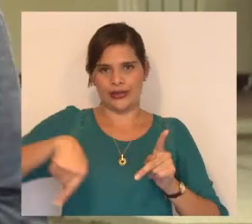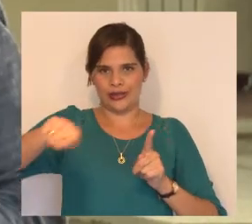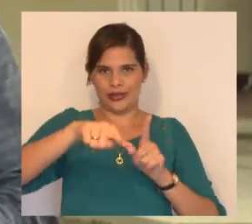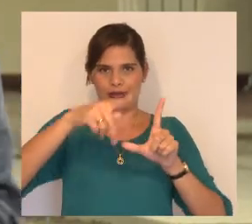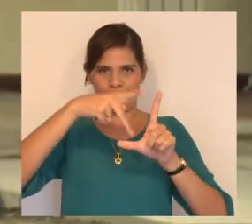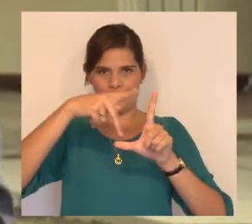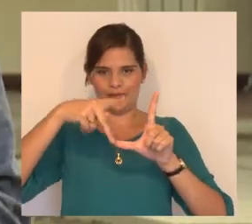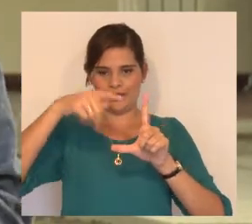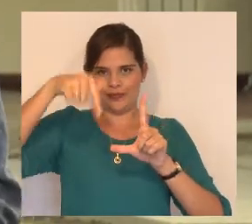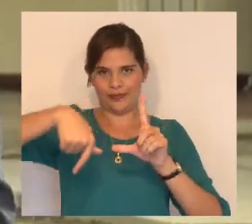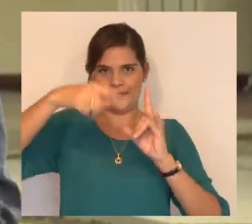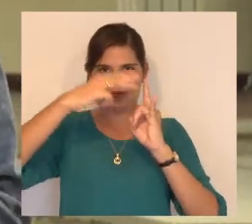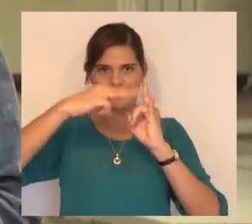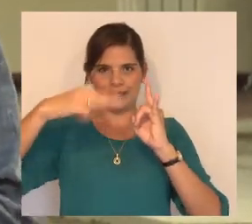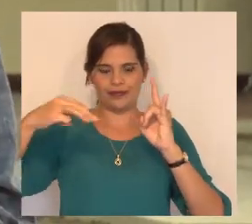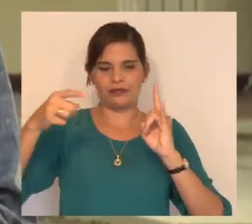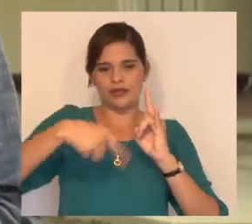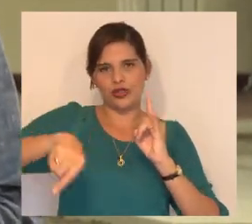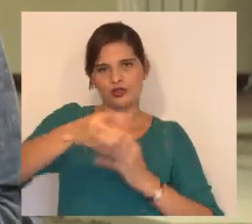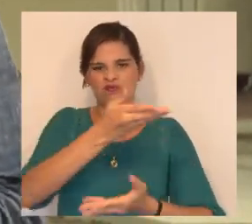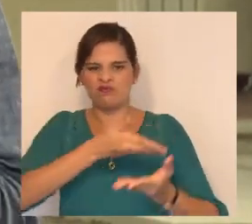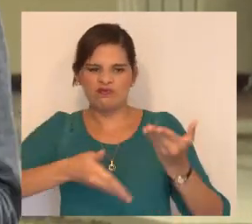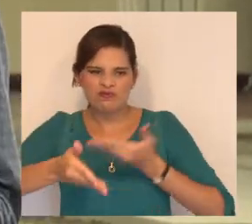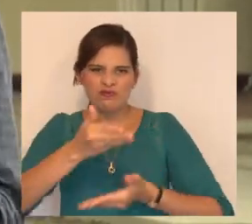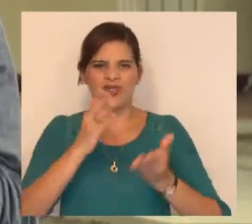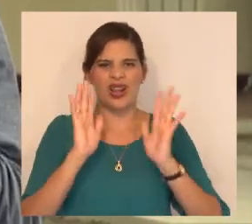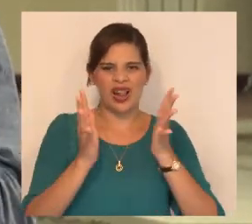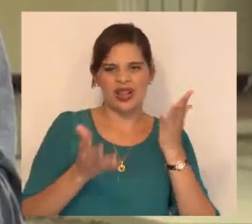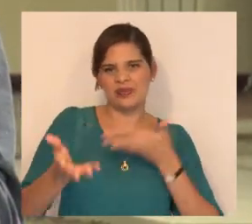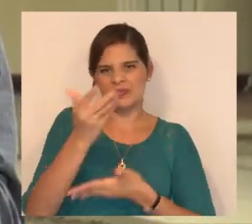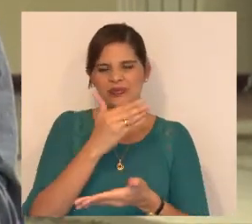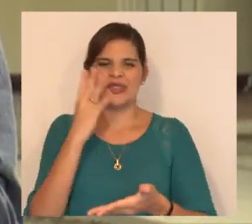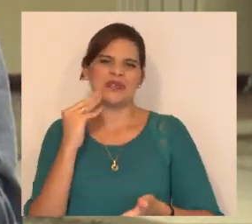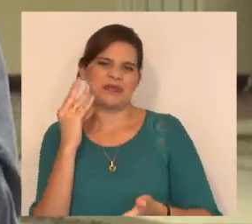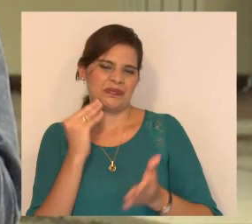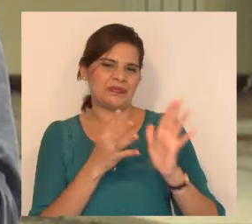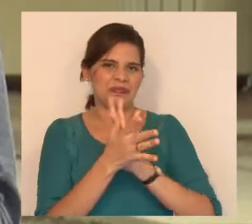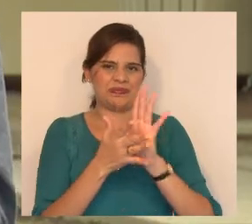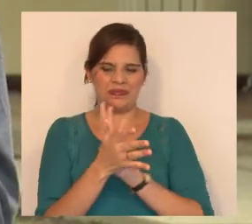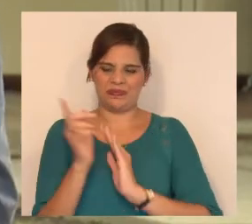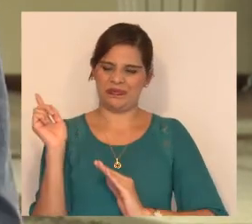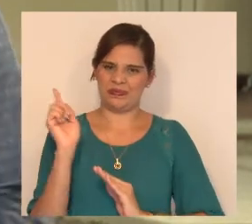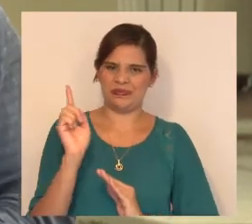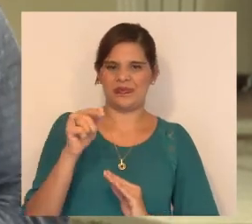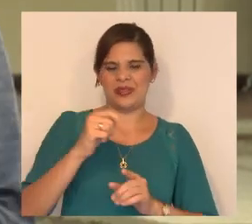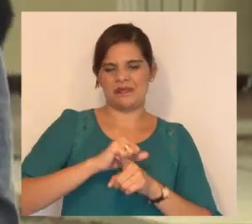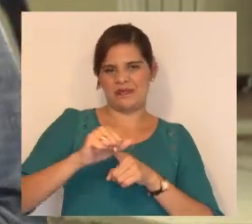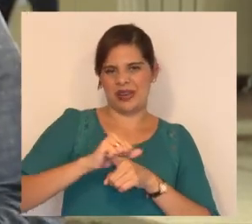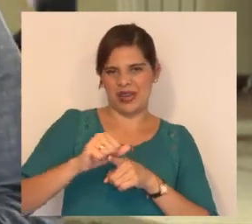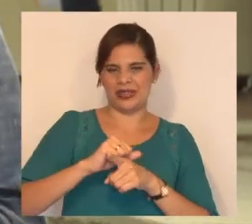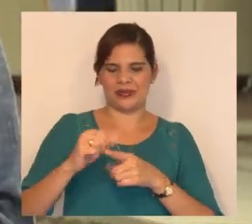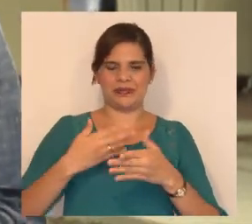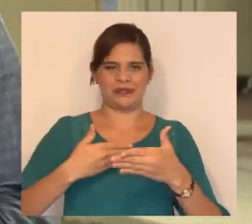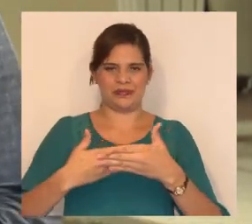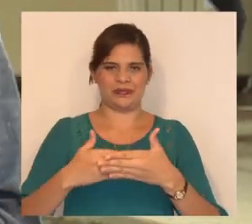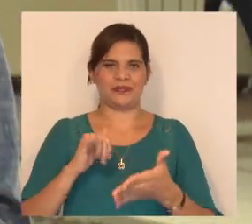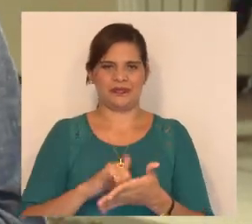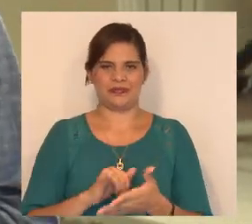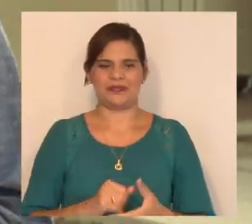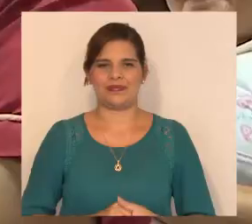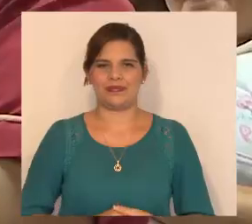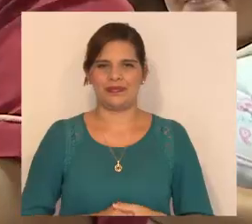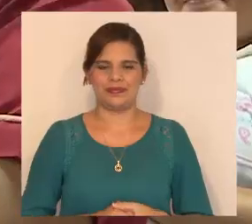Estudiantes del programa de licenciatura en preescolar de la Universidad del Magdalena socializaron ante sus compañeros las experiencias acumuladas durante el periodo de